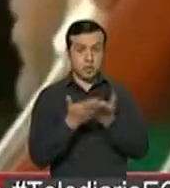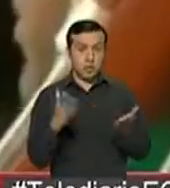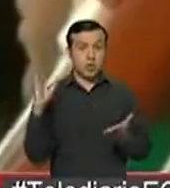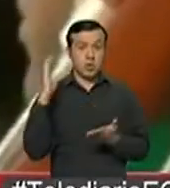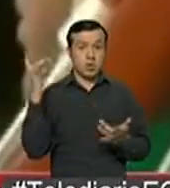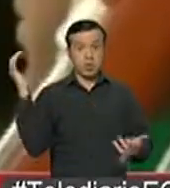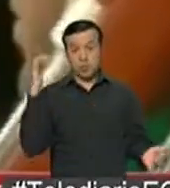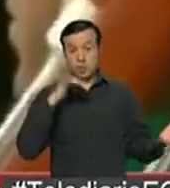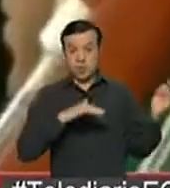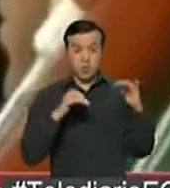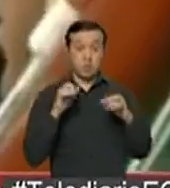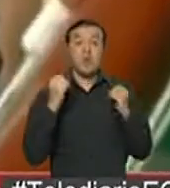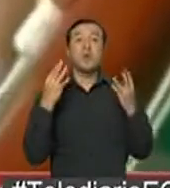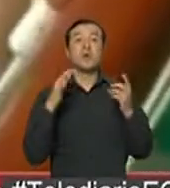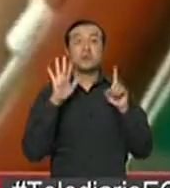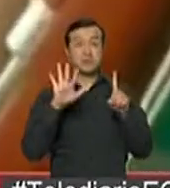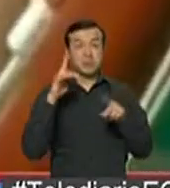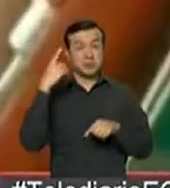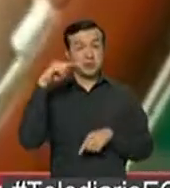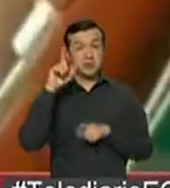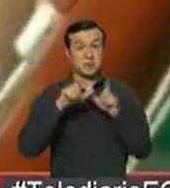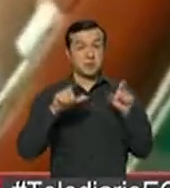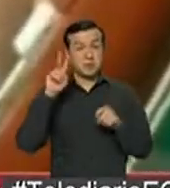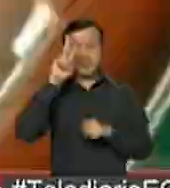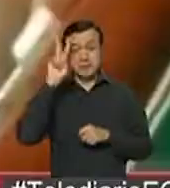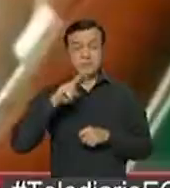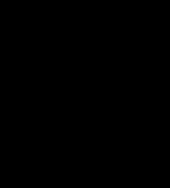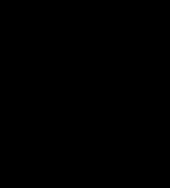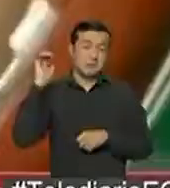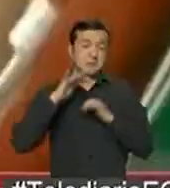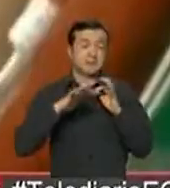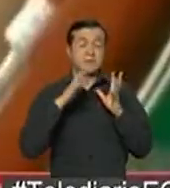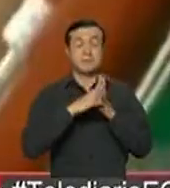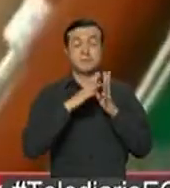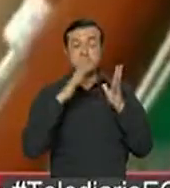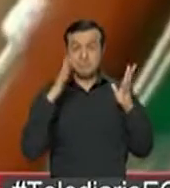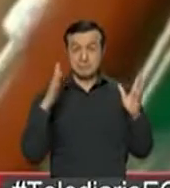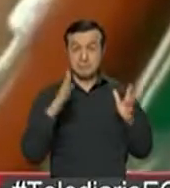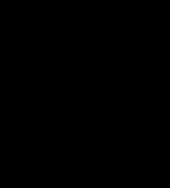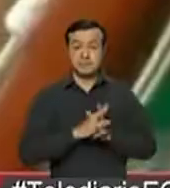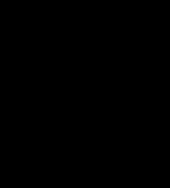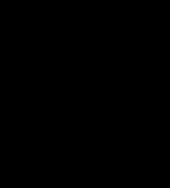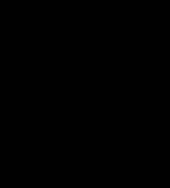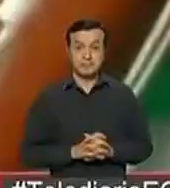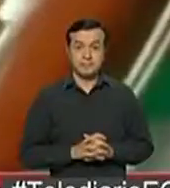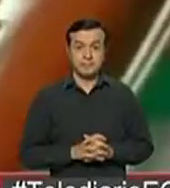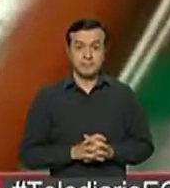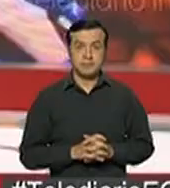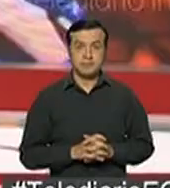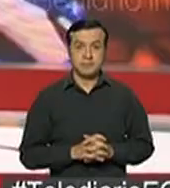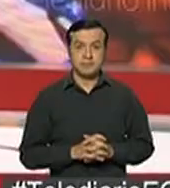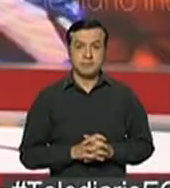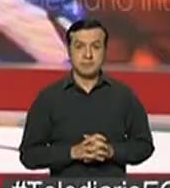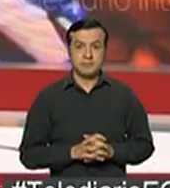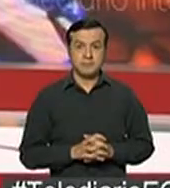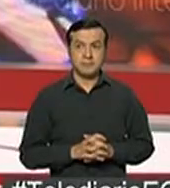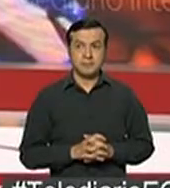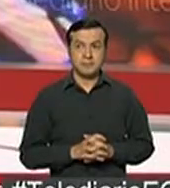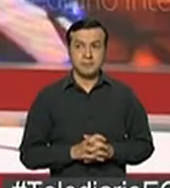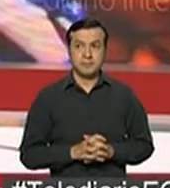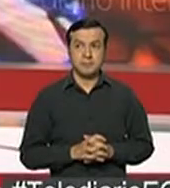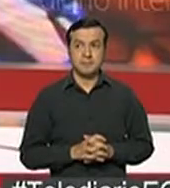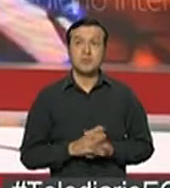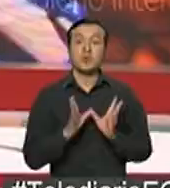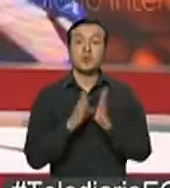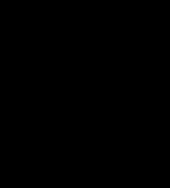han llegado hasta 6 millones de venezolanos. Fernanda de la Bastida, Medios Públicos. Y tras esta